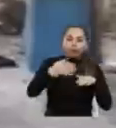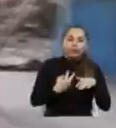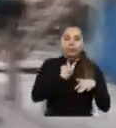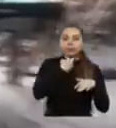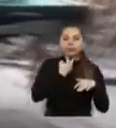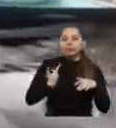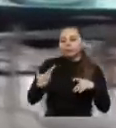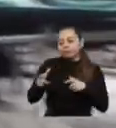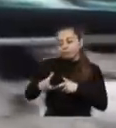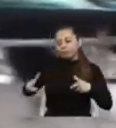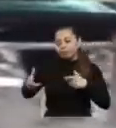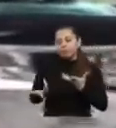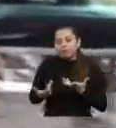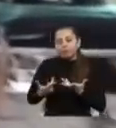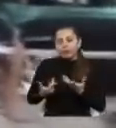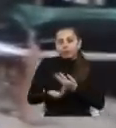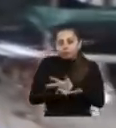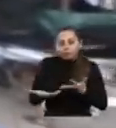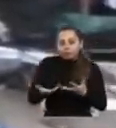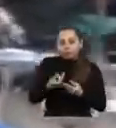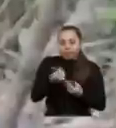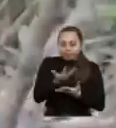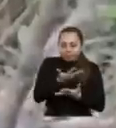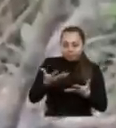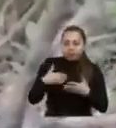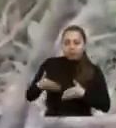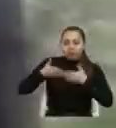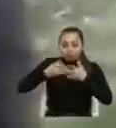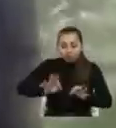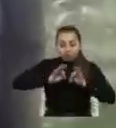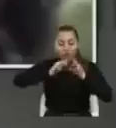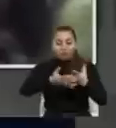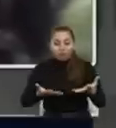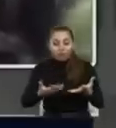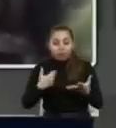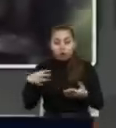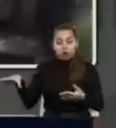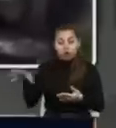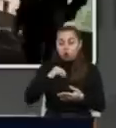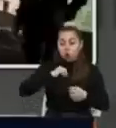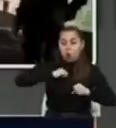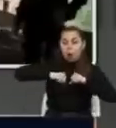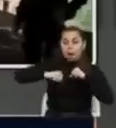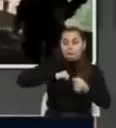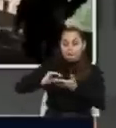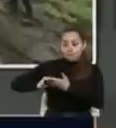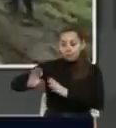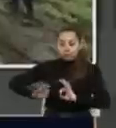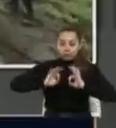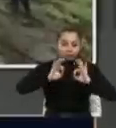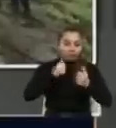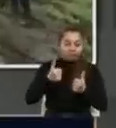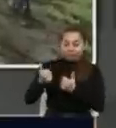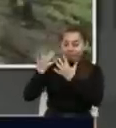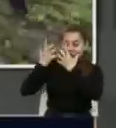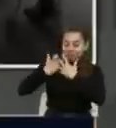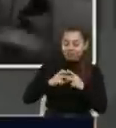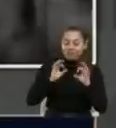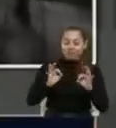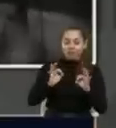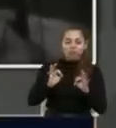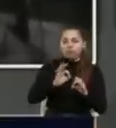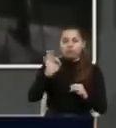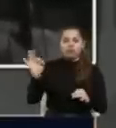Si todo estuviera activo, funcionando en el mismo momento, lo que nunca ocurre, porque siempre hay